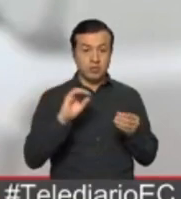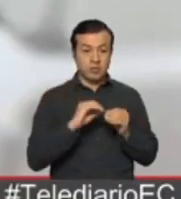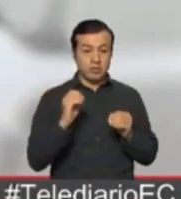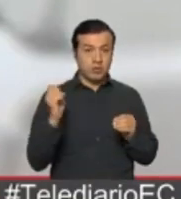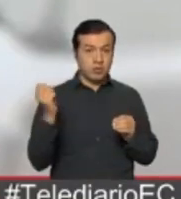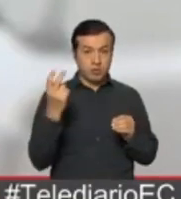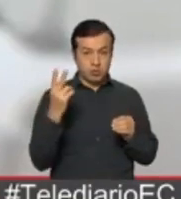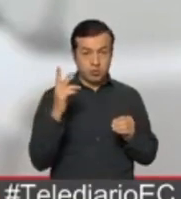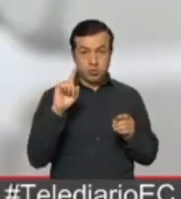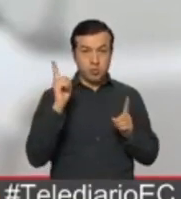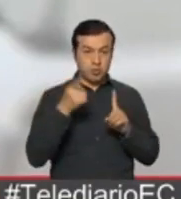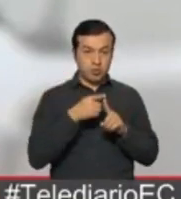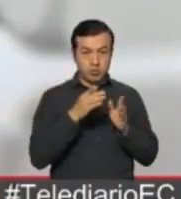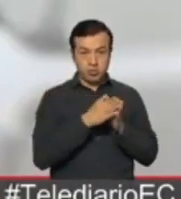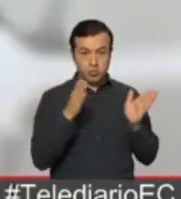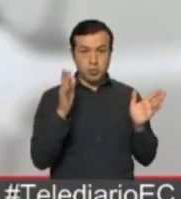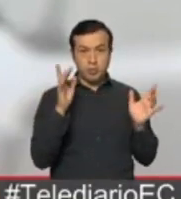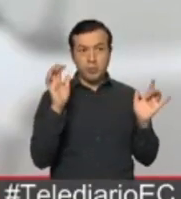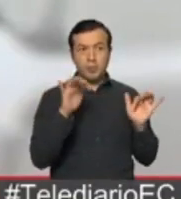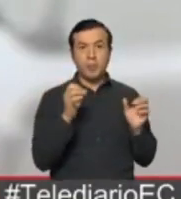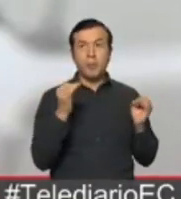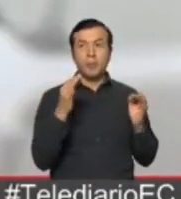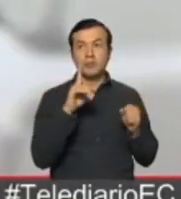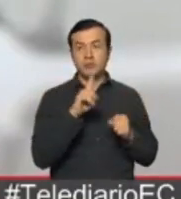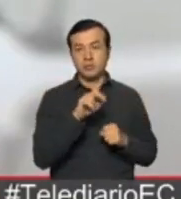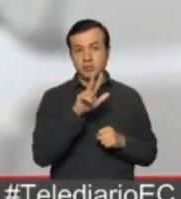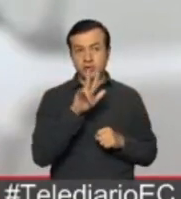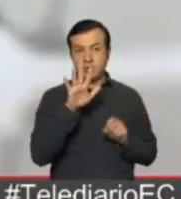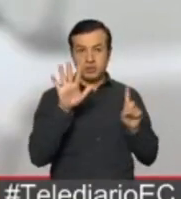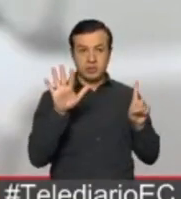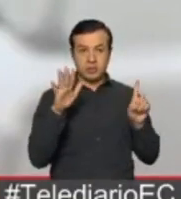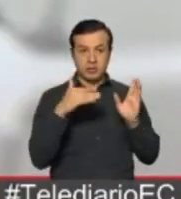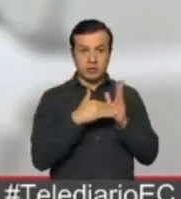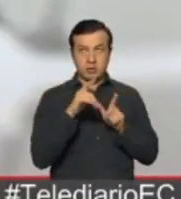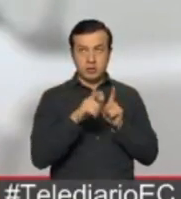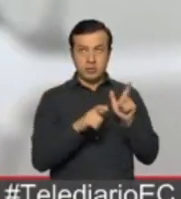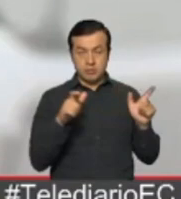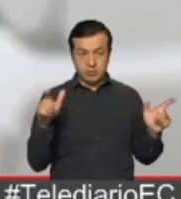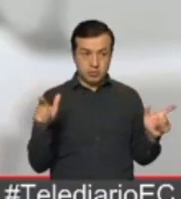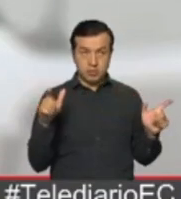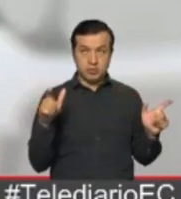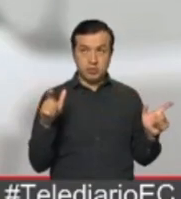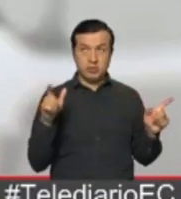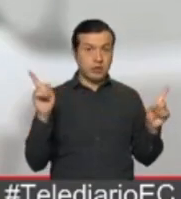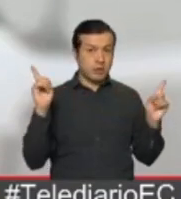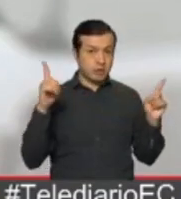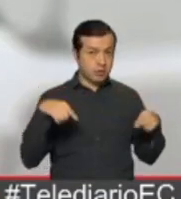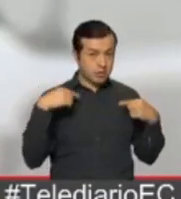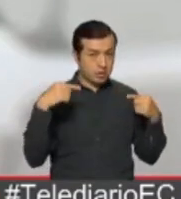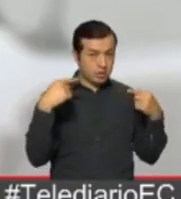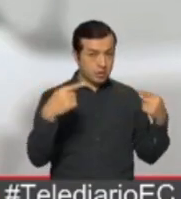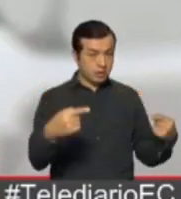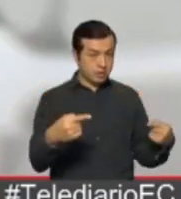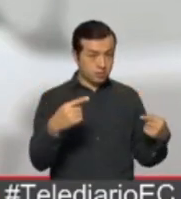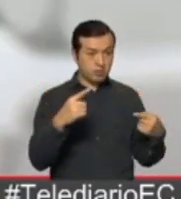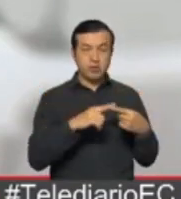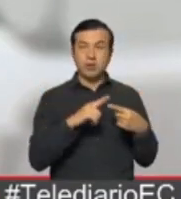1 tiene previsto movilizar aproximadamente 136 mil pasajeros al día